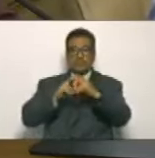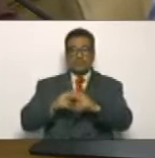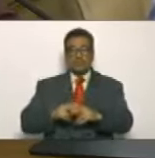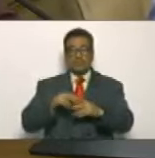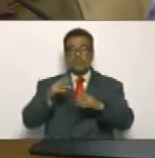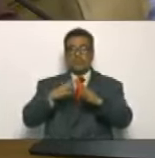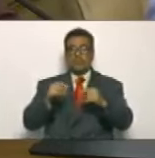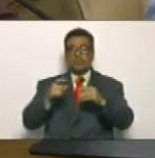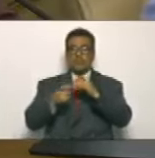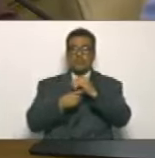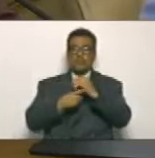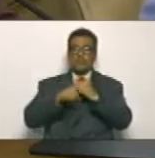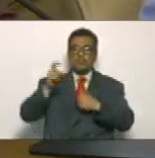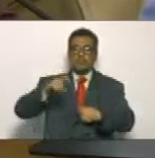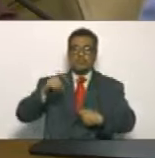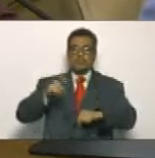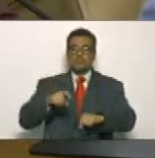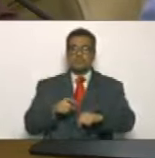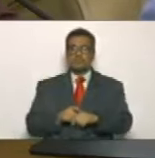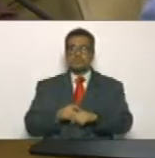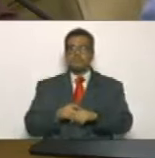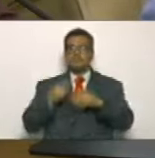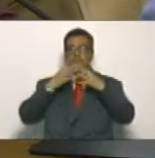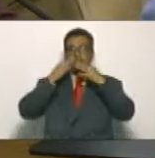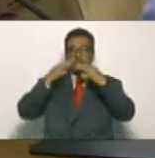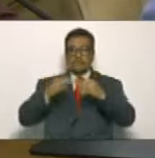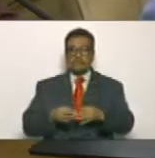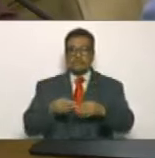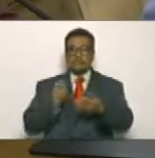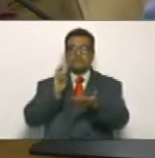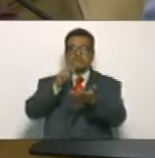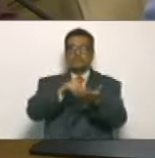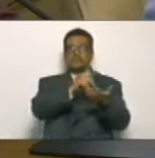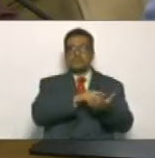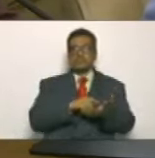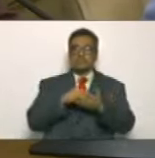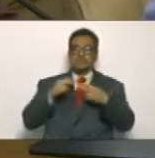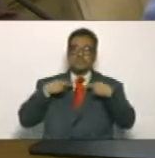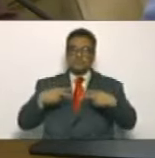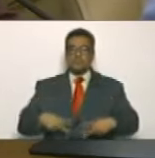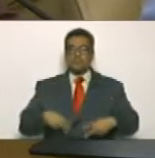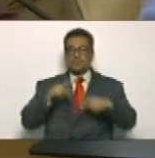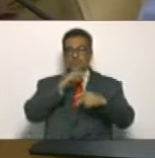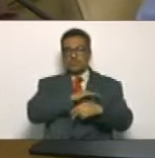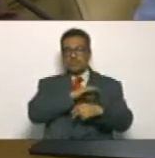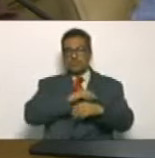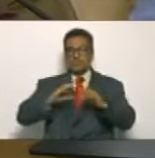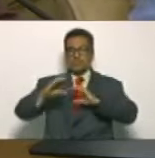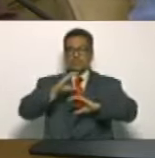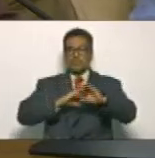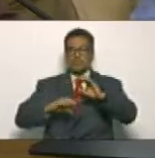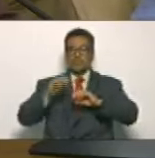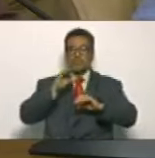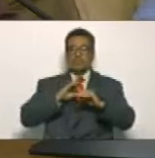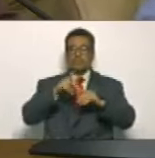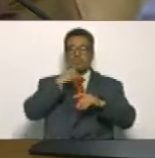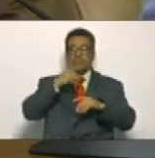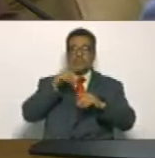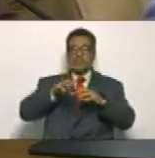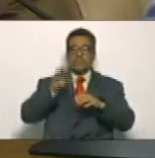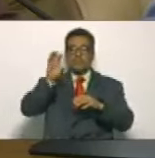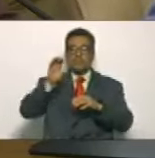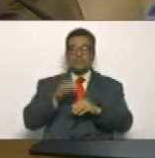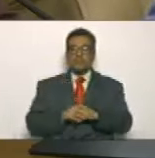y dispositivos técnicos necesarios para garantizar su participación en la vida social, económica, cultural y política del